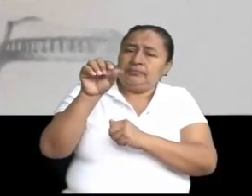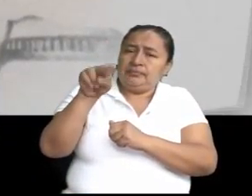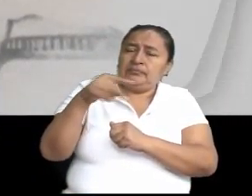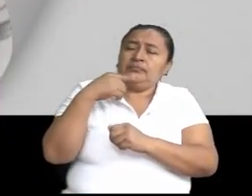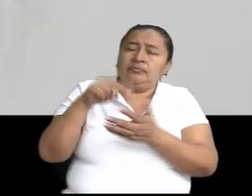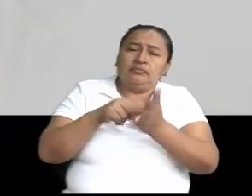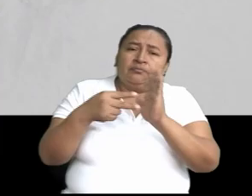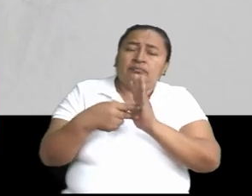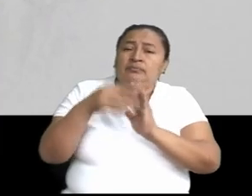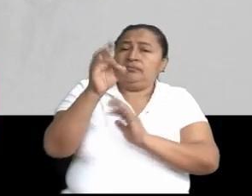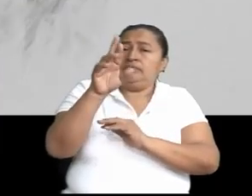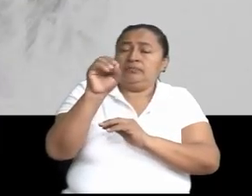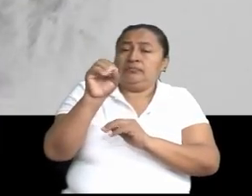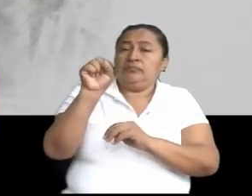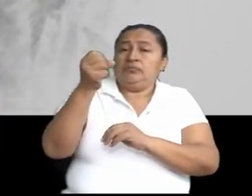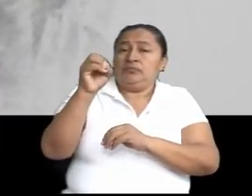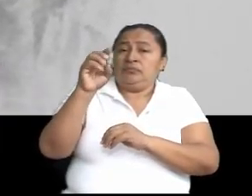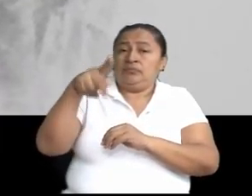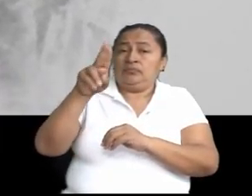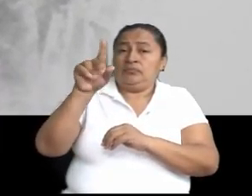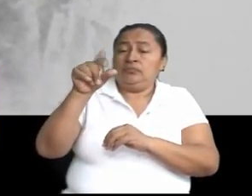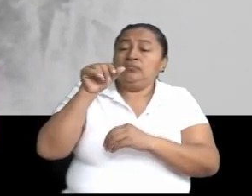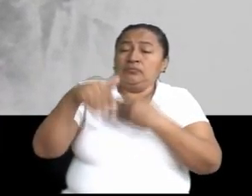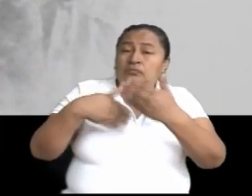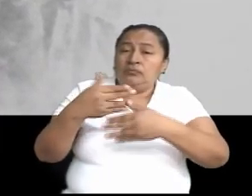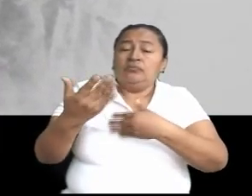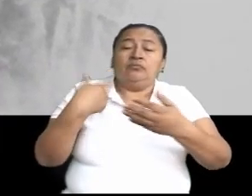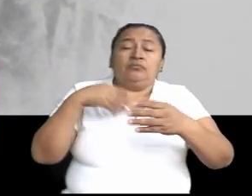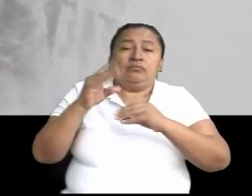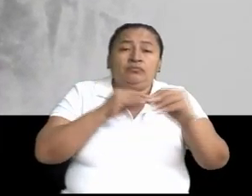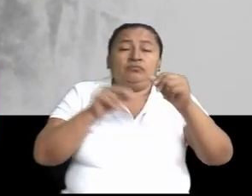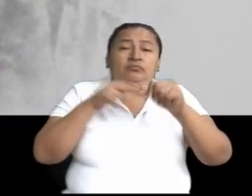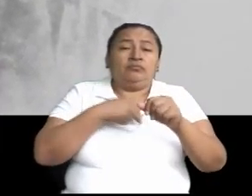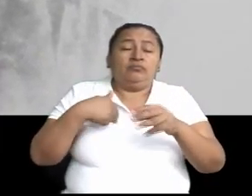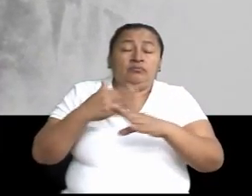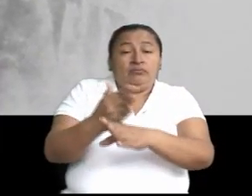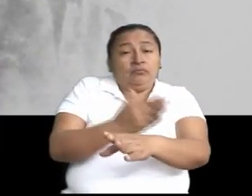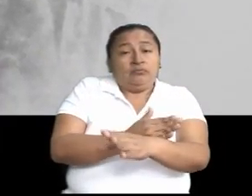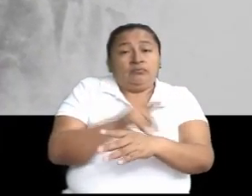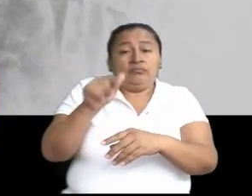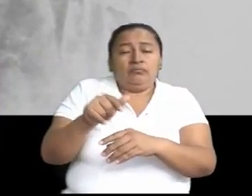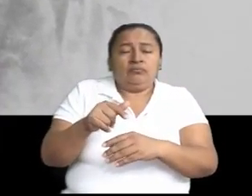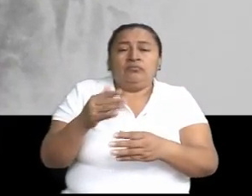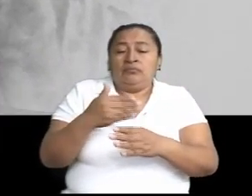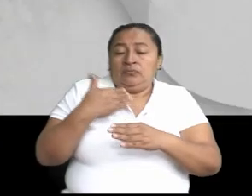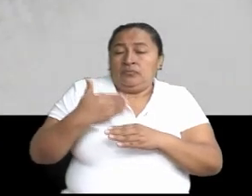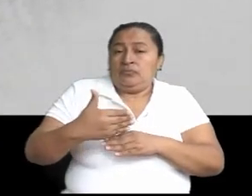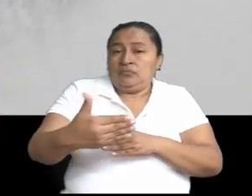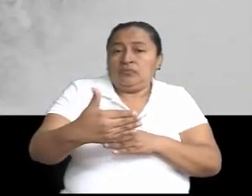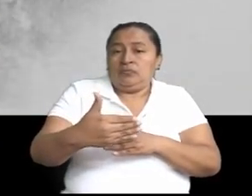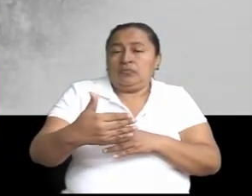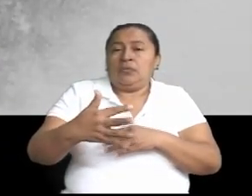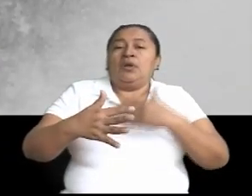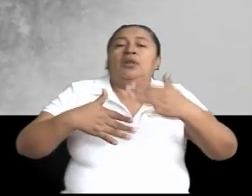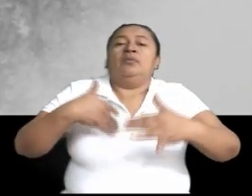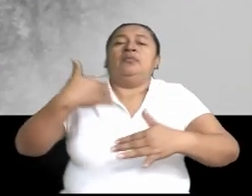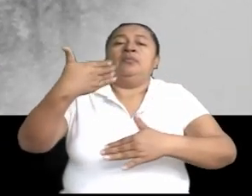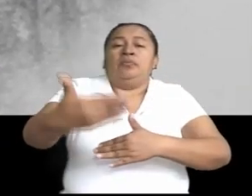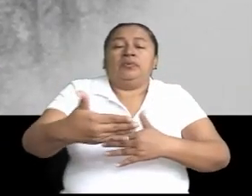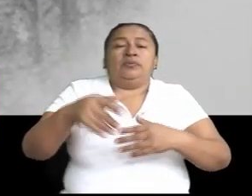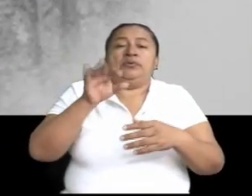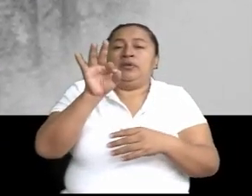Sao Paulo en la región y a partir de eso los procesos de conversación que se establecen previos, durante y bueno, y